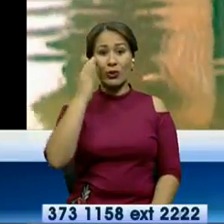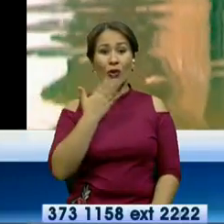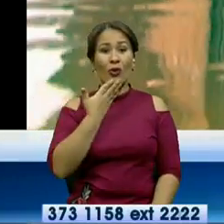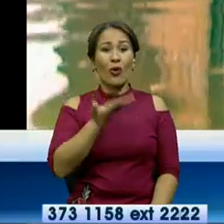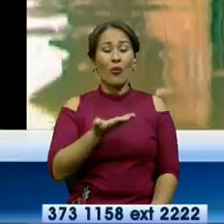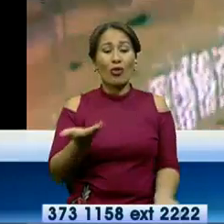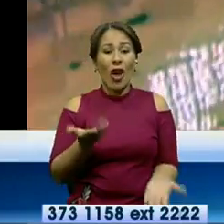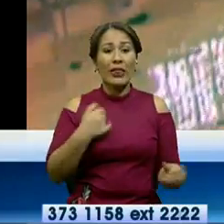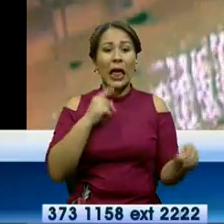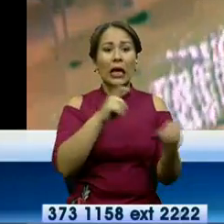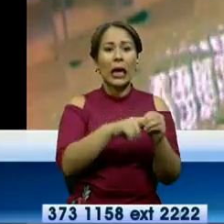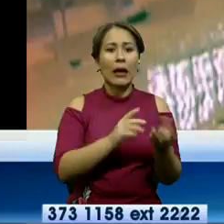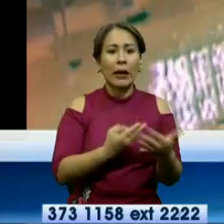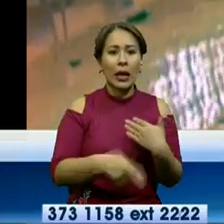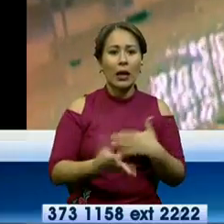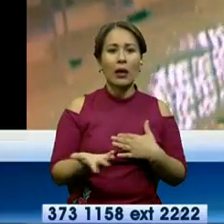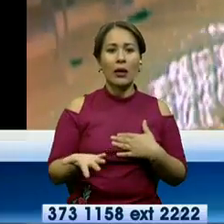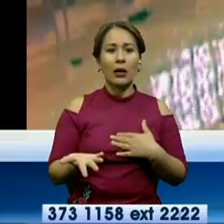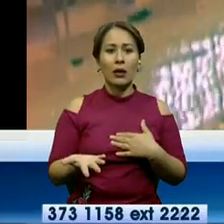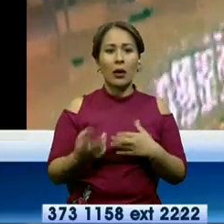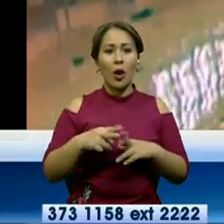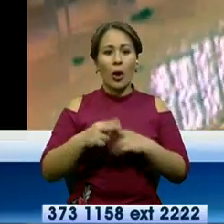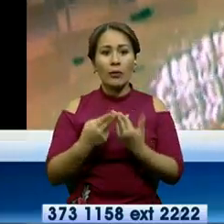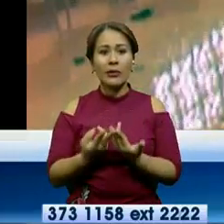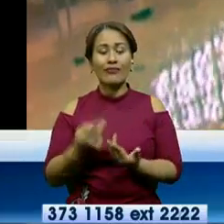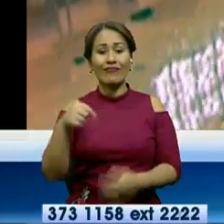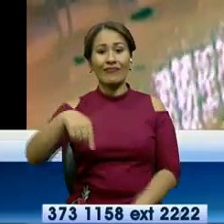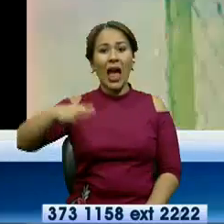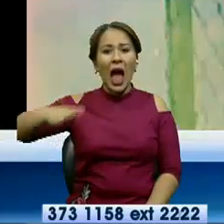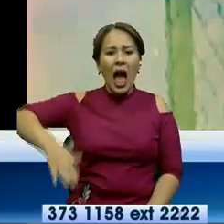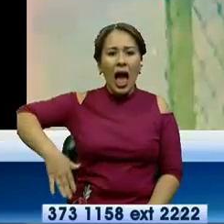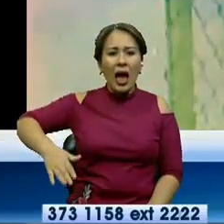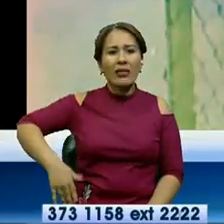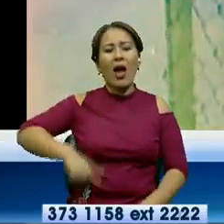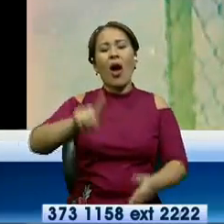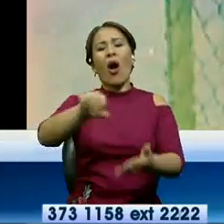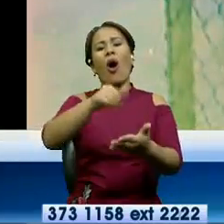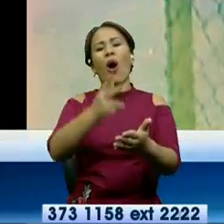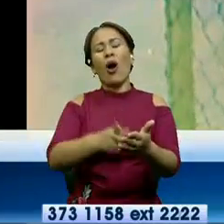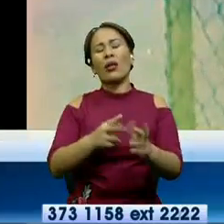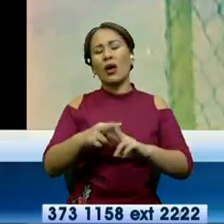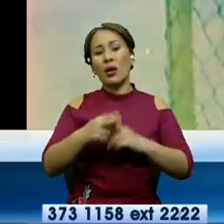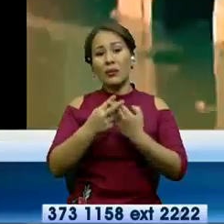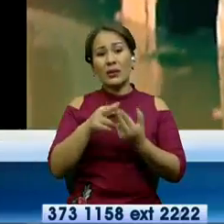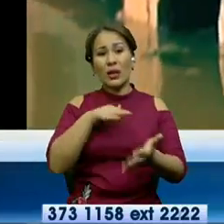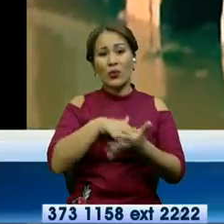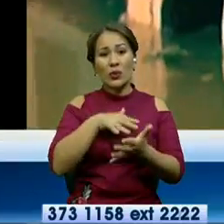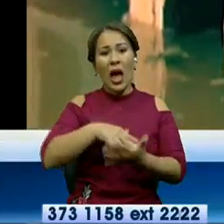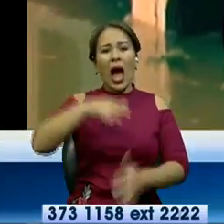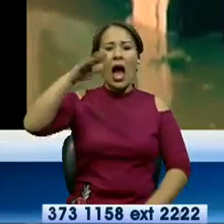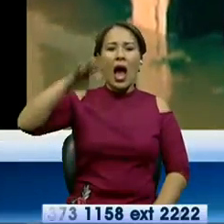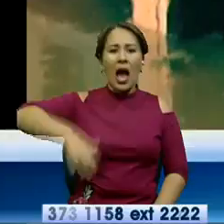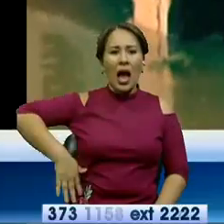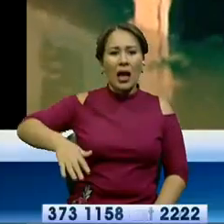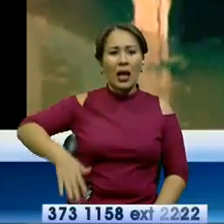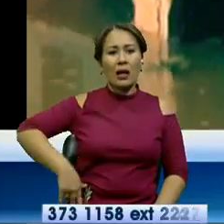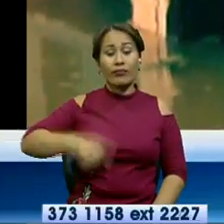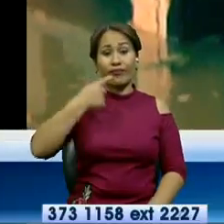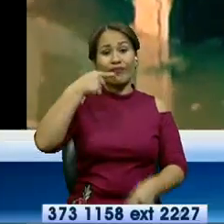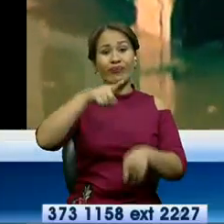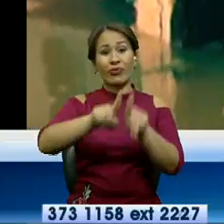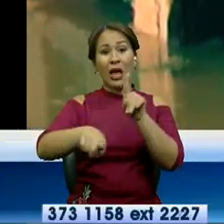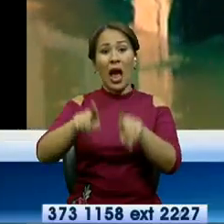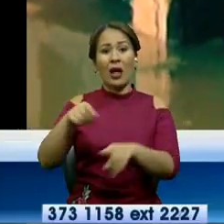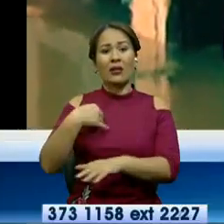la situación y temen que esto pueda generar un nuevo retraso en el inicio de las clases. Por ello, algunos